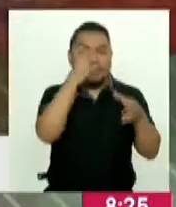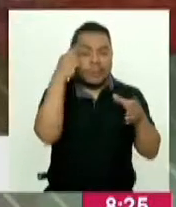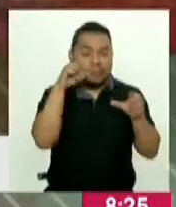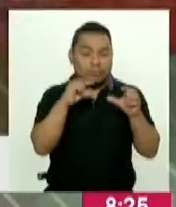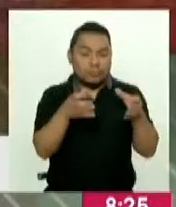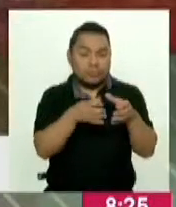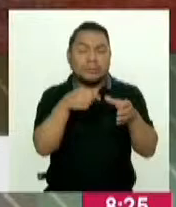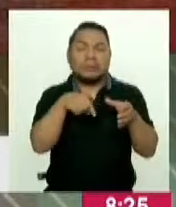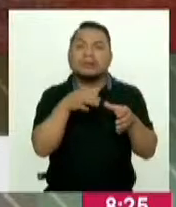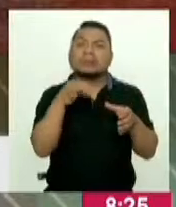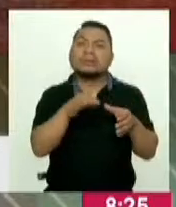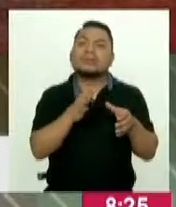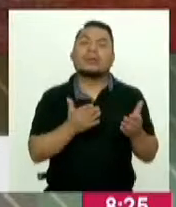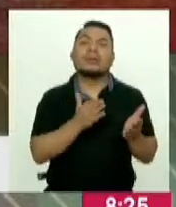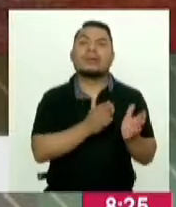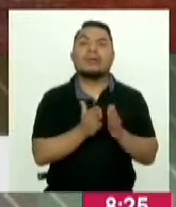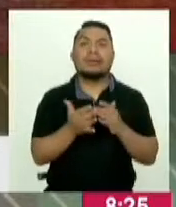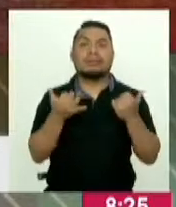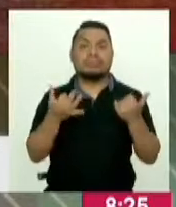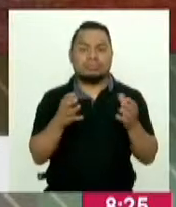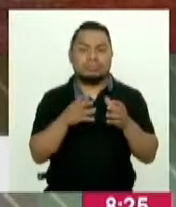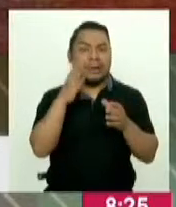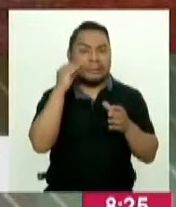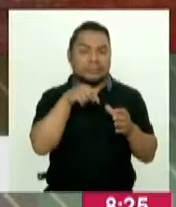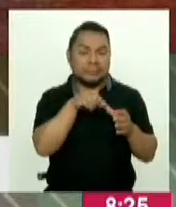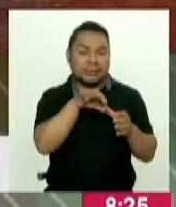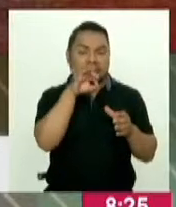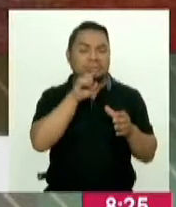era hegemónico, pues ahora tienen otro tipo